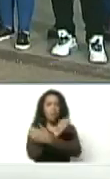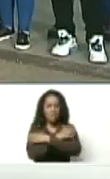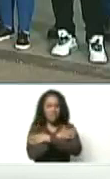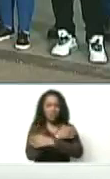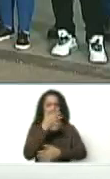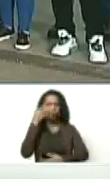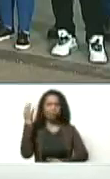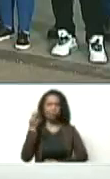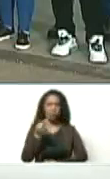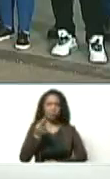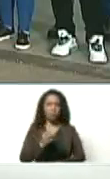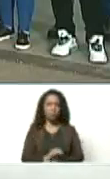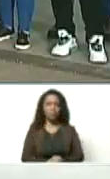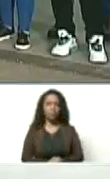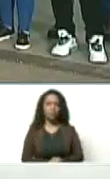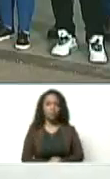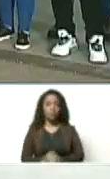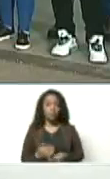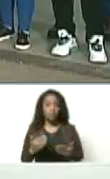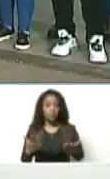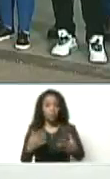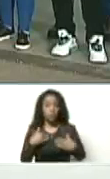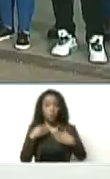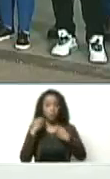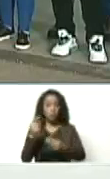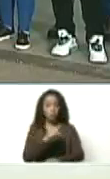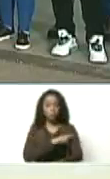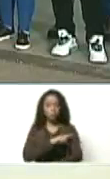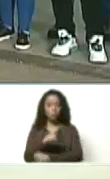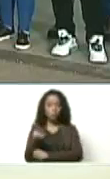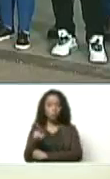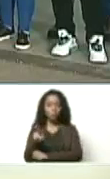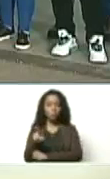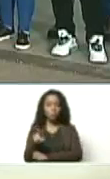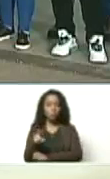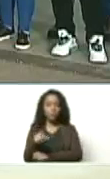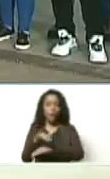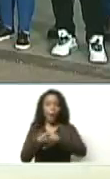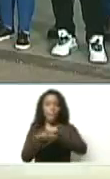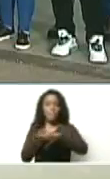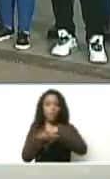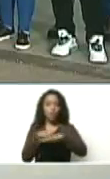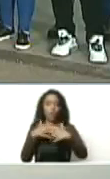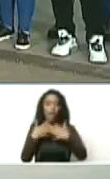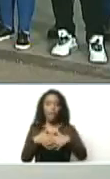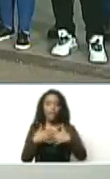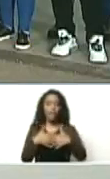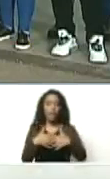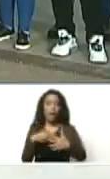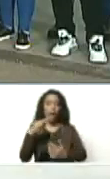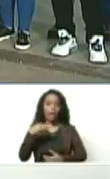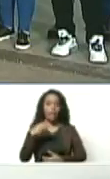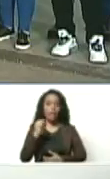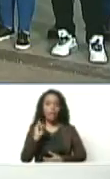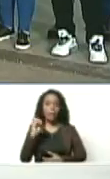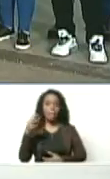verdad. Y le he dado la orden al ministro de Industria, Hipólito